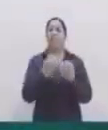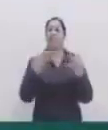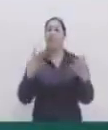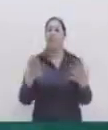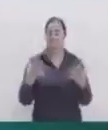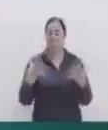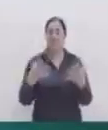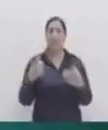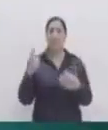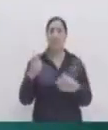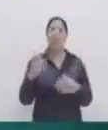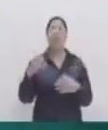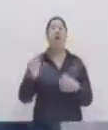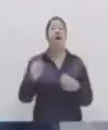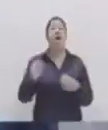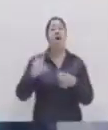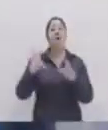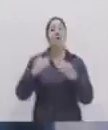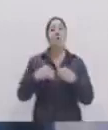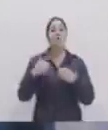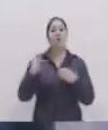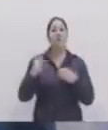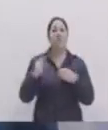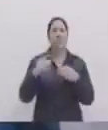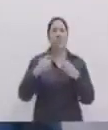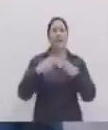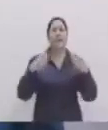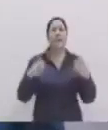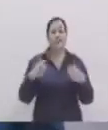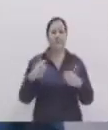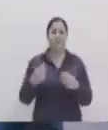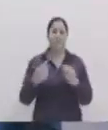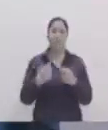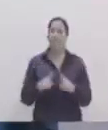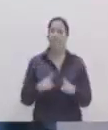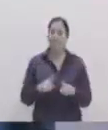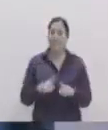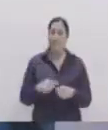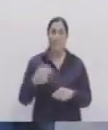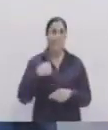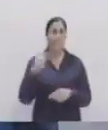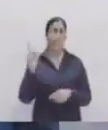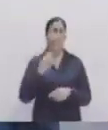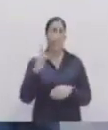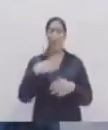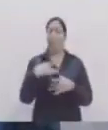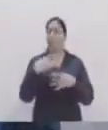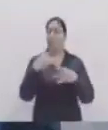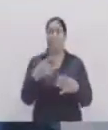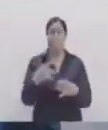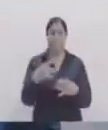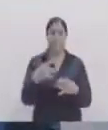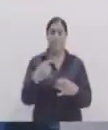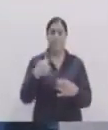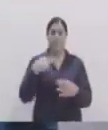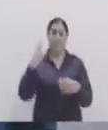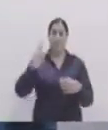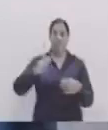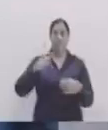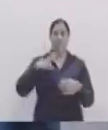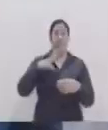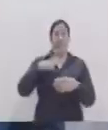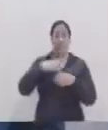o sea, van a aceptar esos electrones. O sea, lo que a mí no me interesa tener, lo voy a